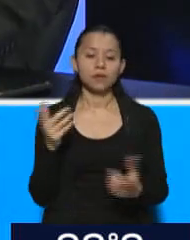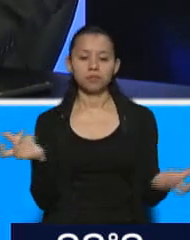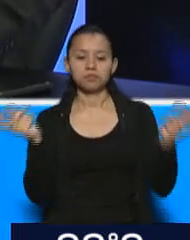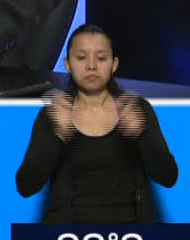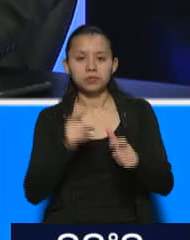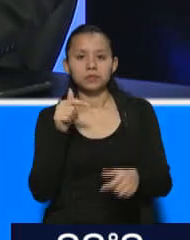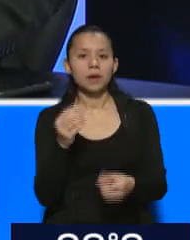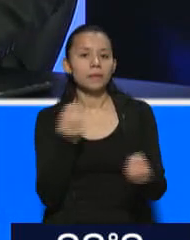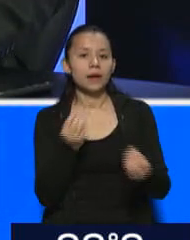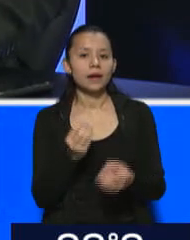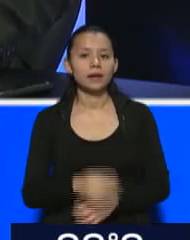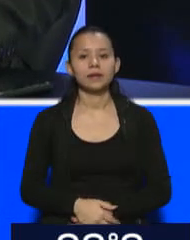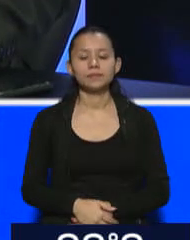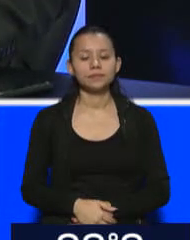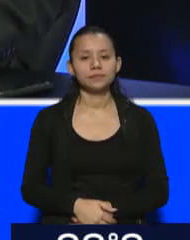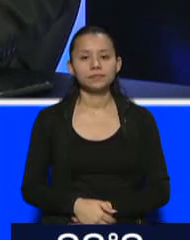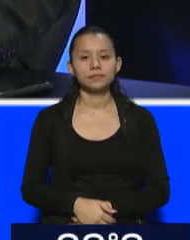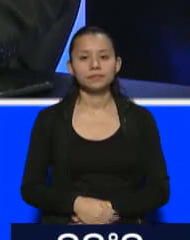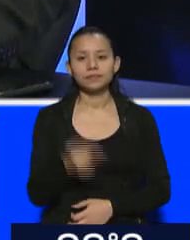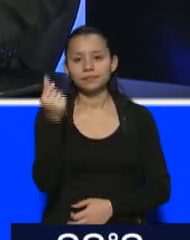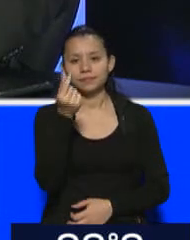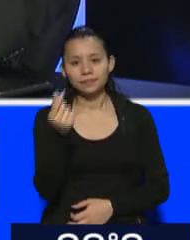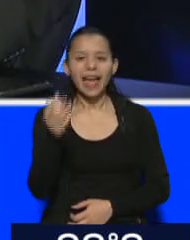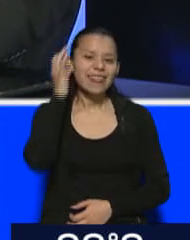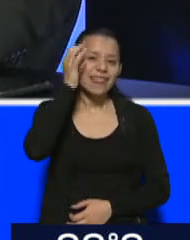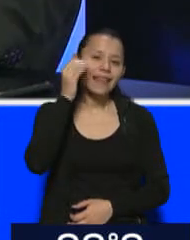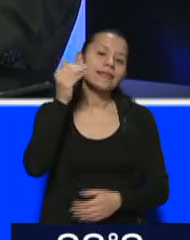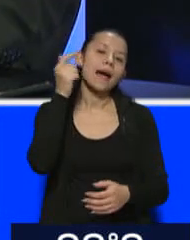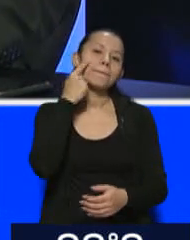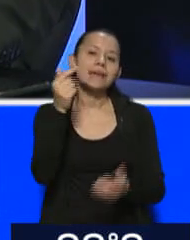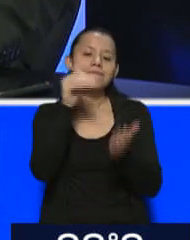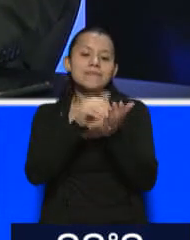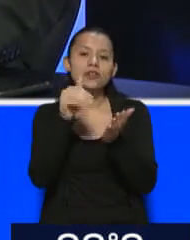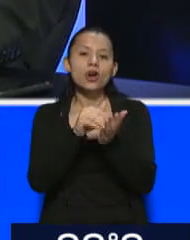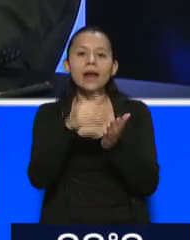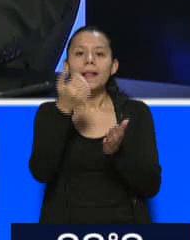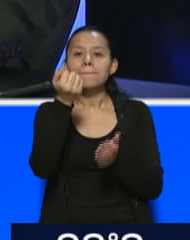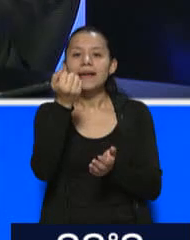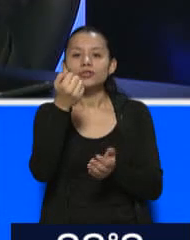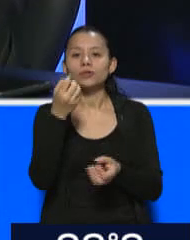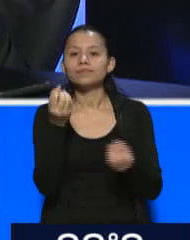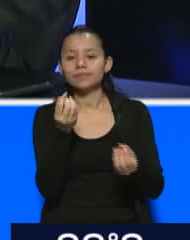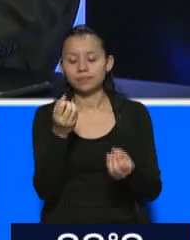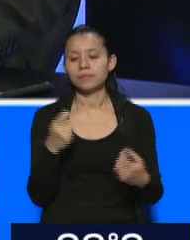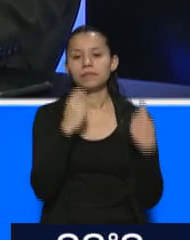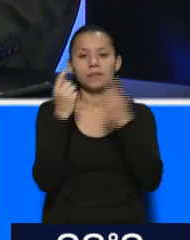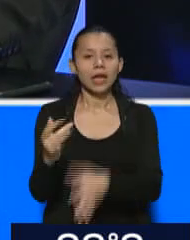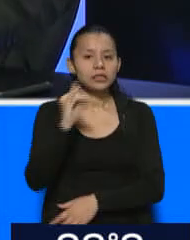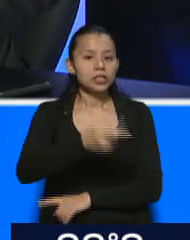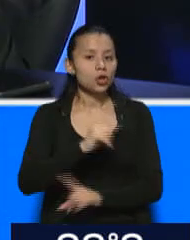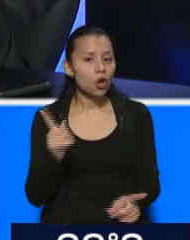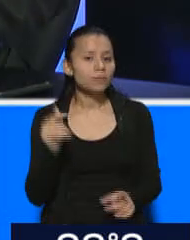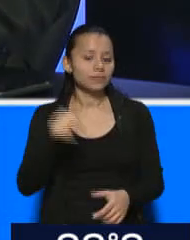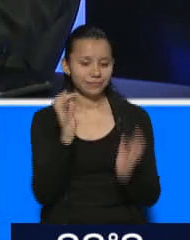aprobación de esos 29.000 o 30.000 millones de pesos? Obras, probablemente, no se sabe muy bien. Se va a discutir,